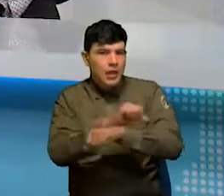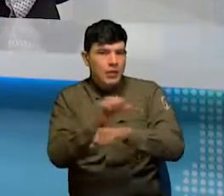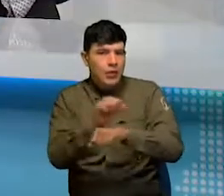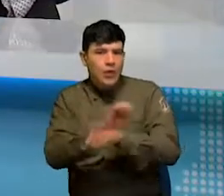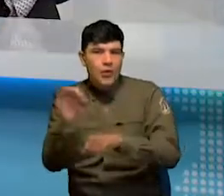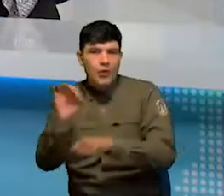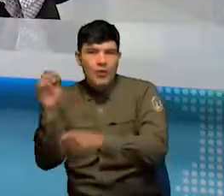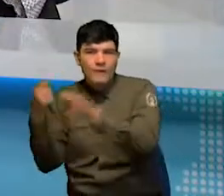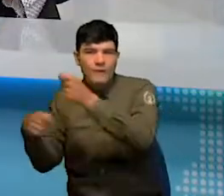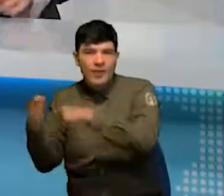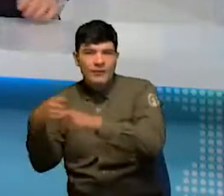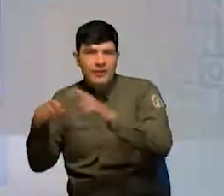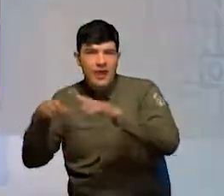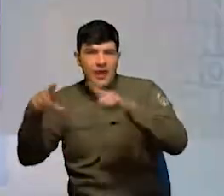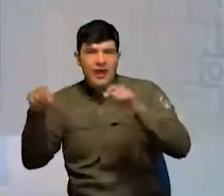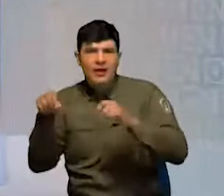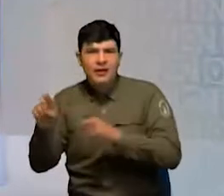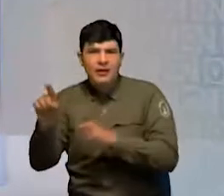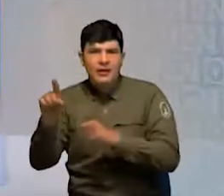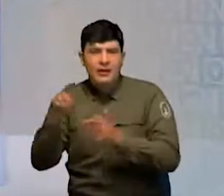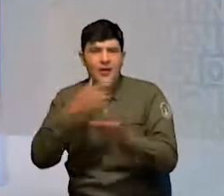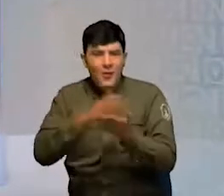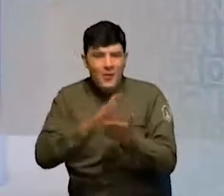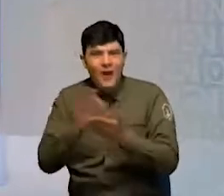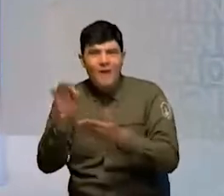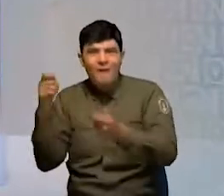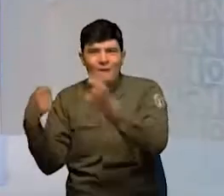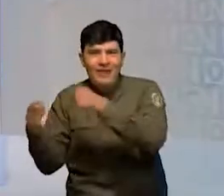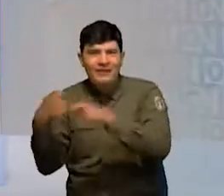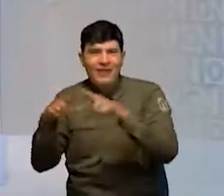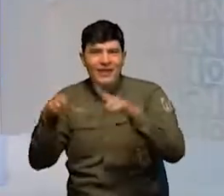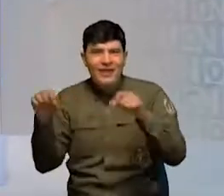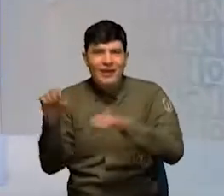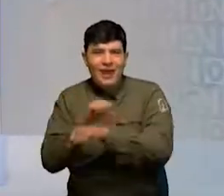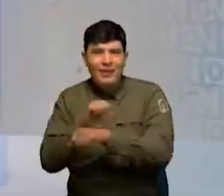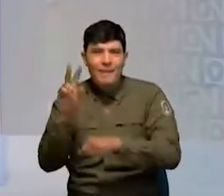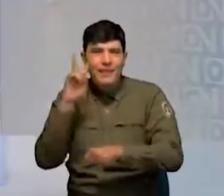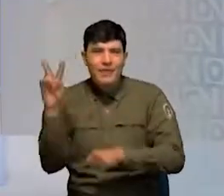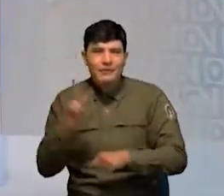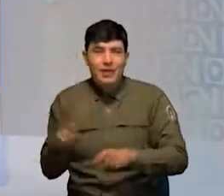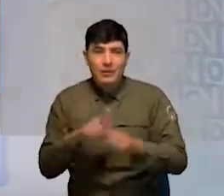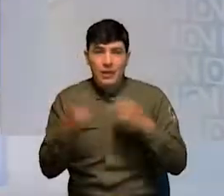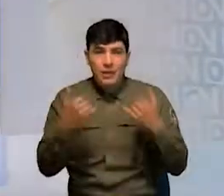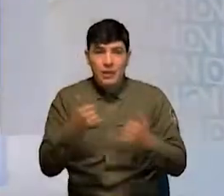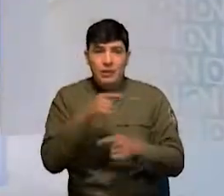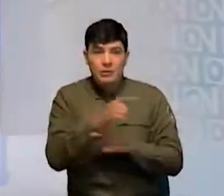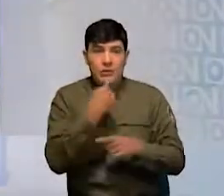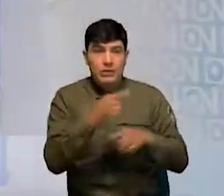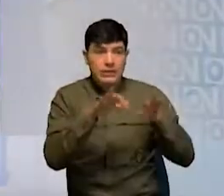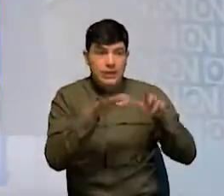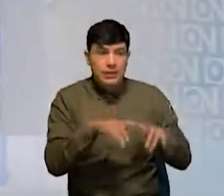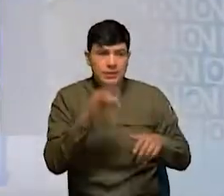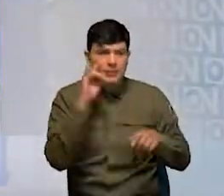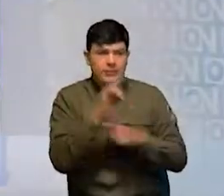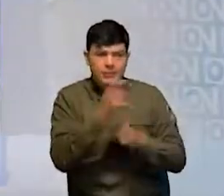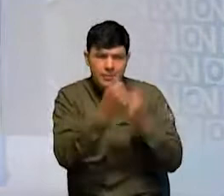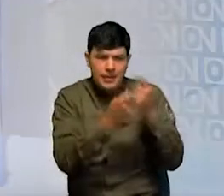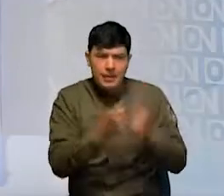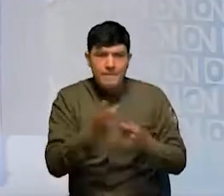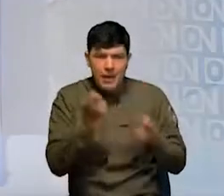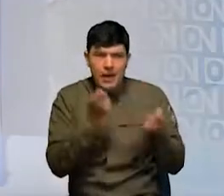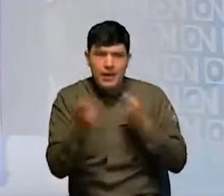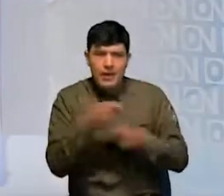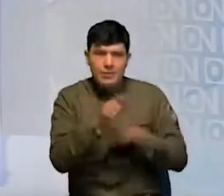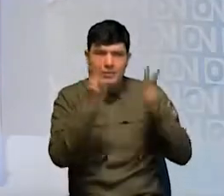Para algunos esta situación se relaciona con el tema de internación de vehículos, pero el secretario de Hacienda, quien maneja el tema, no lo cree así.